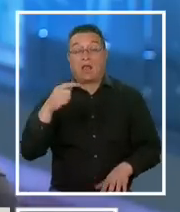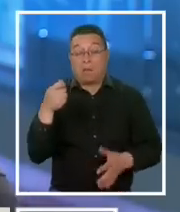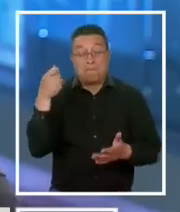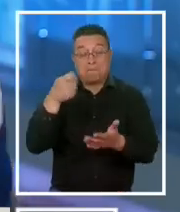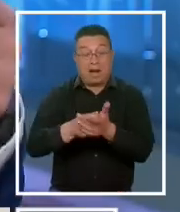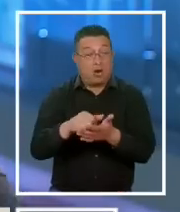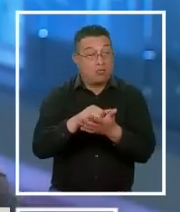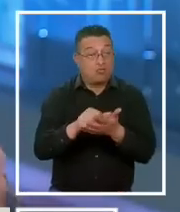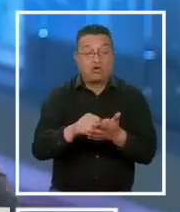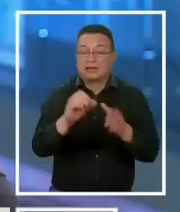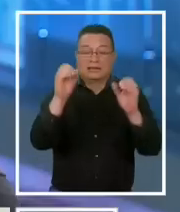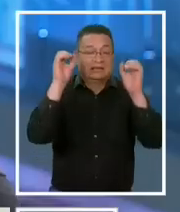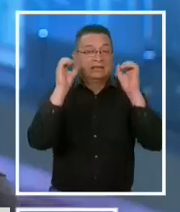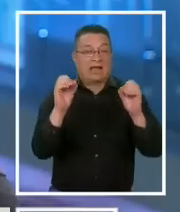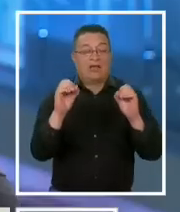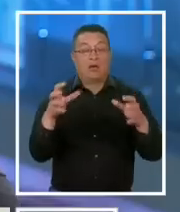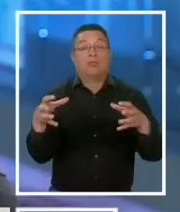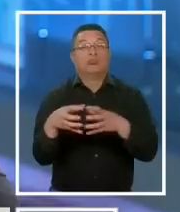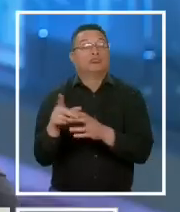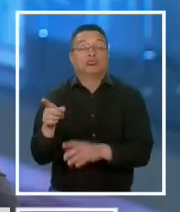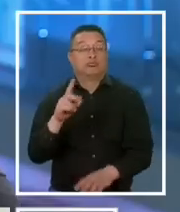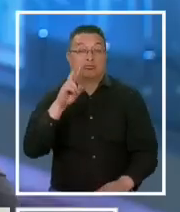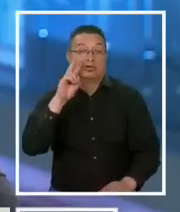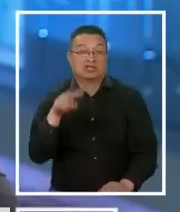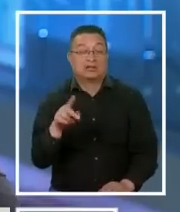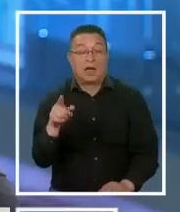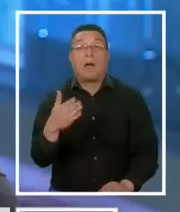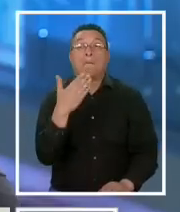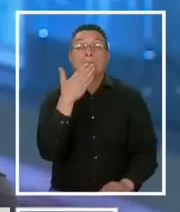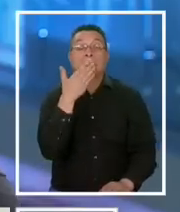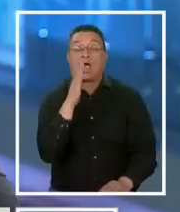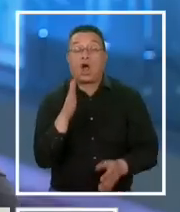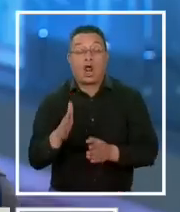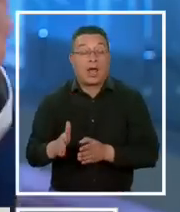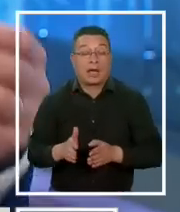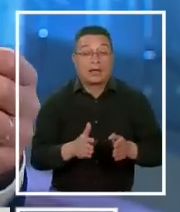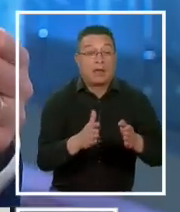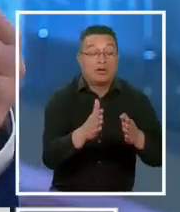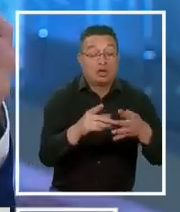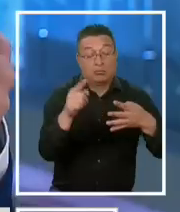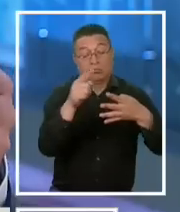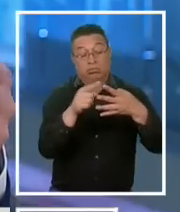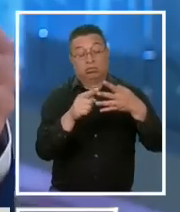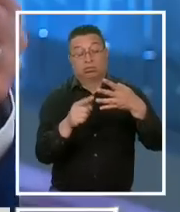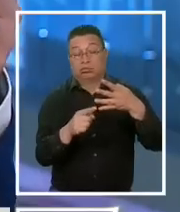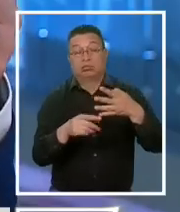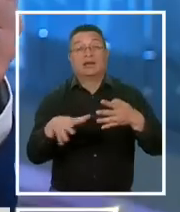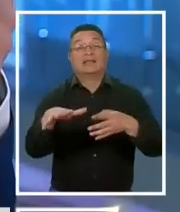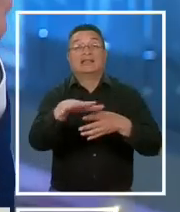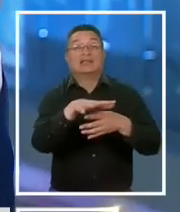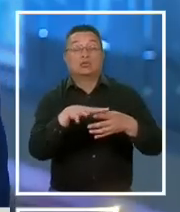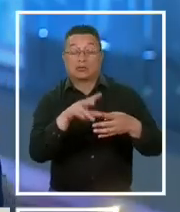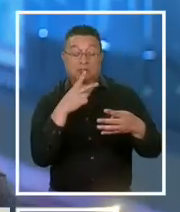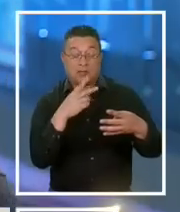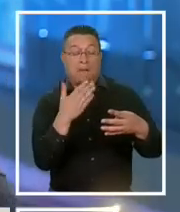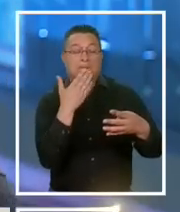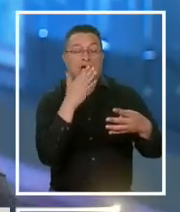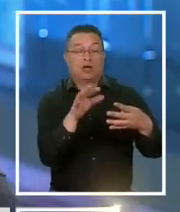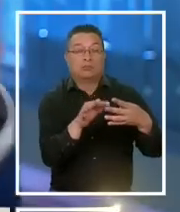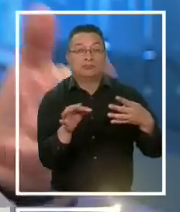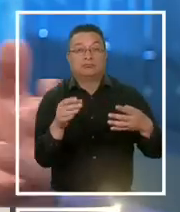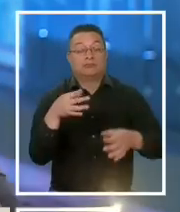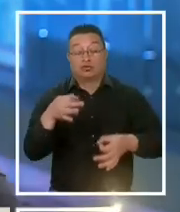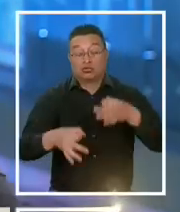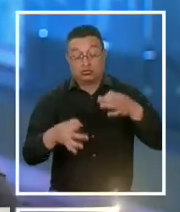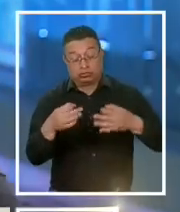un peso de lo que podían haber pagado estas corporaciones por lo tanto era la mejor salida dentro de una de una situación que el punto de vista jurídico